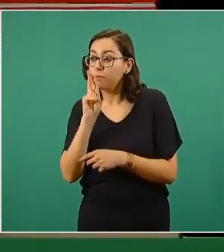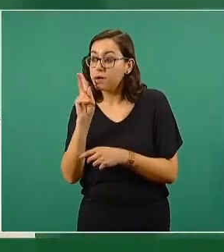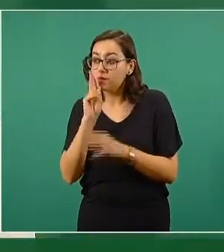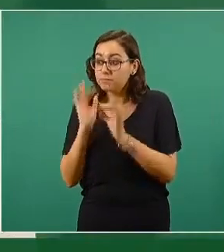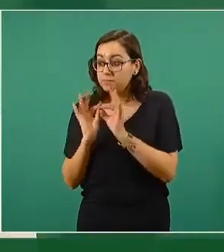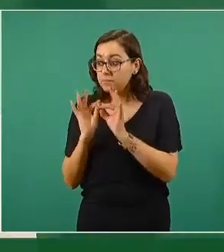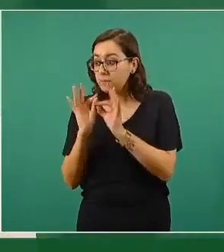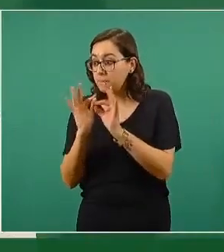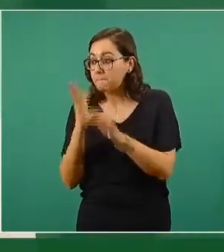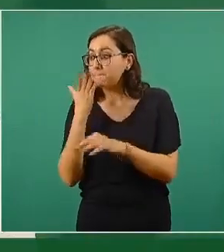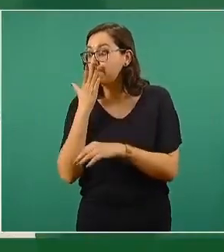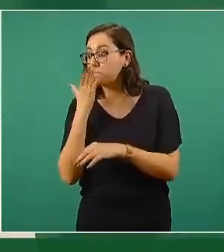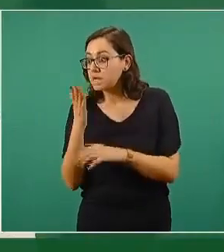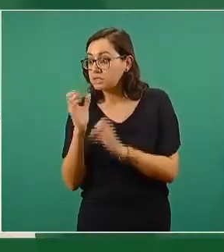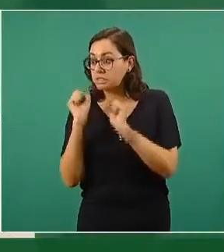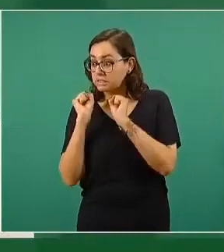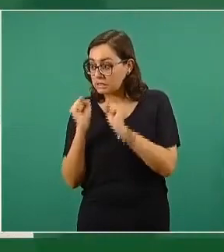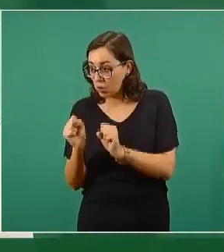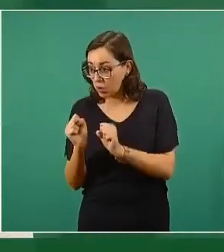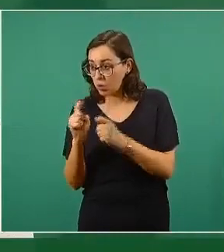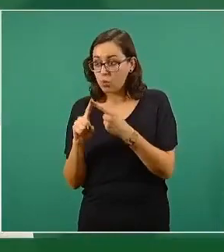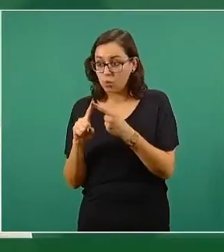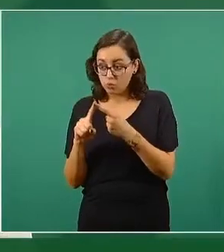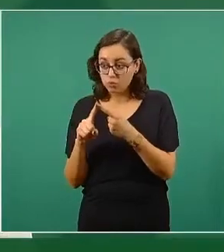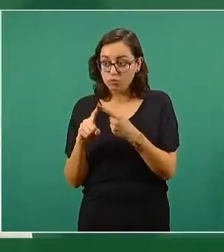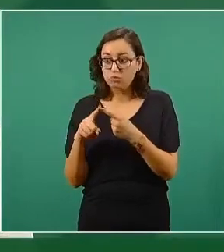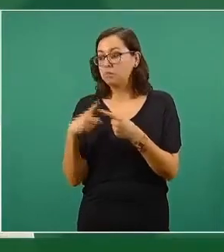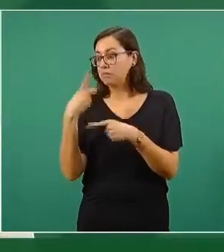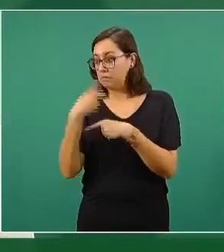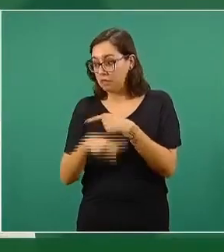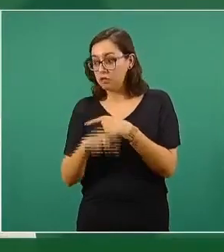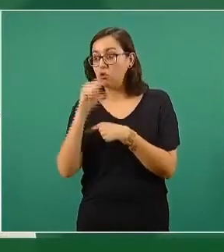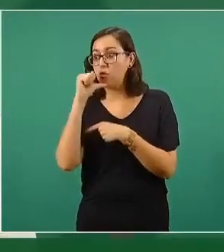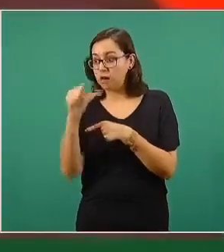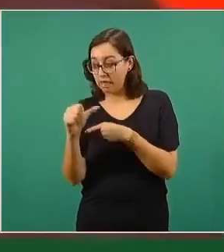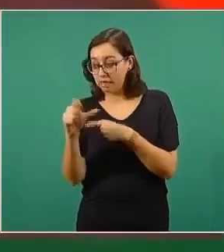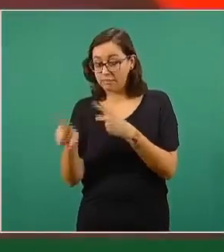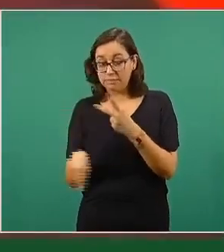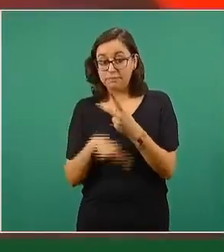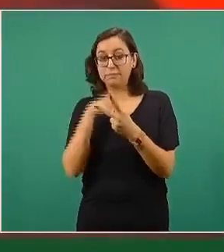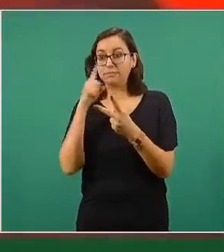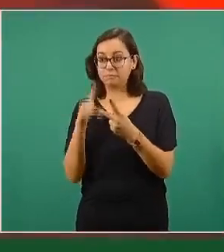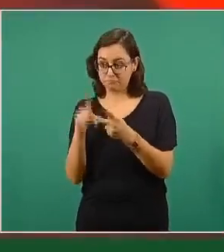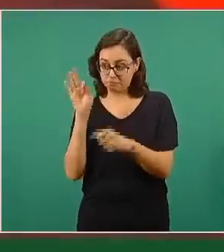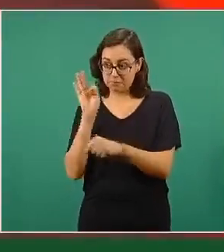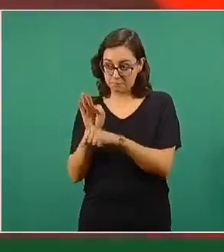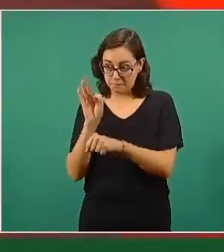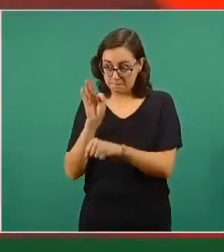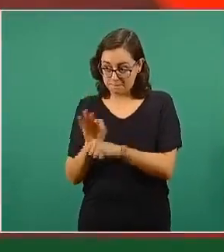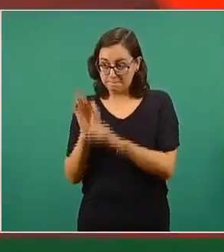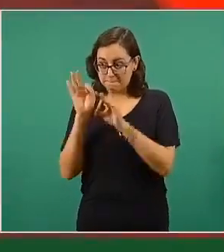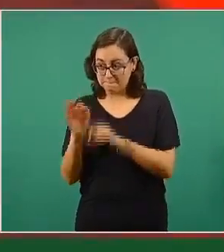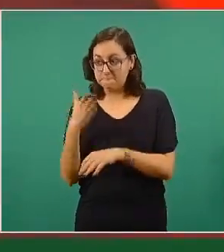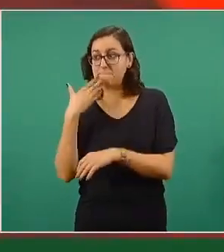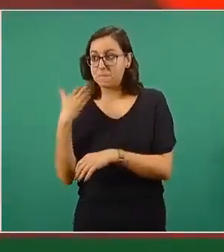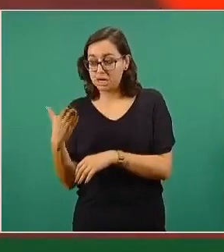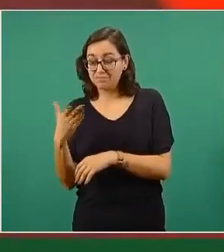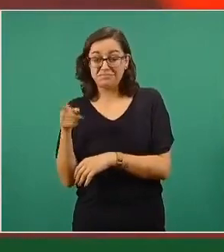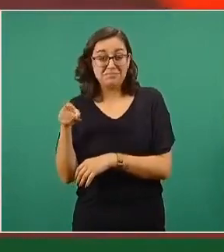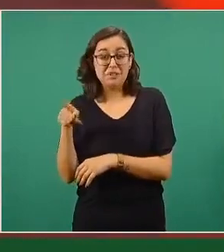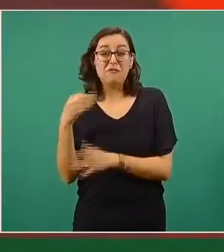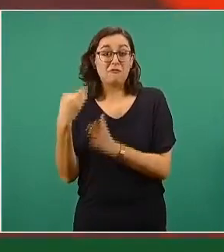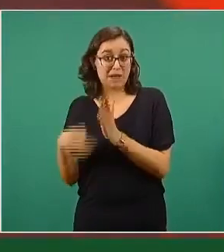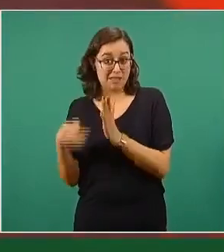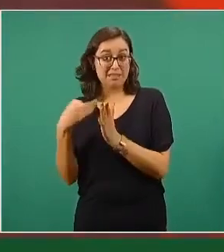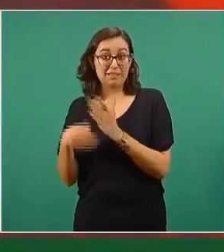las vacunas sean seguras, es decir, que no causen ningún daño, pero además que sirvan. Los niños y niñas